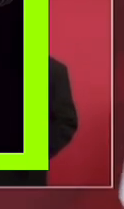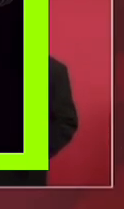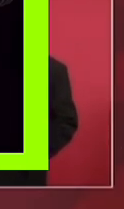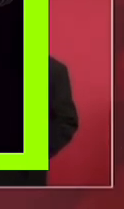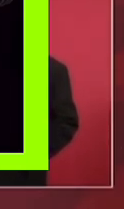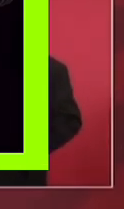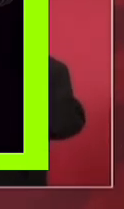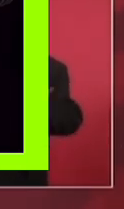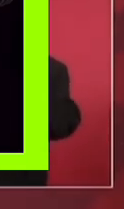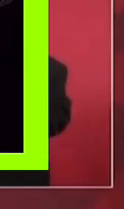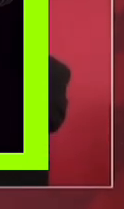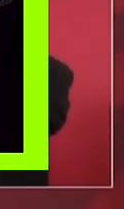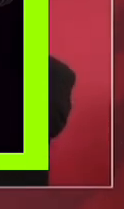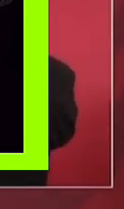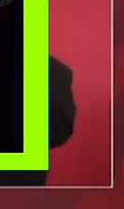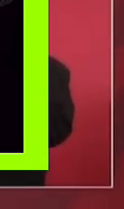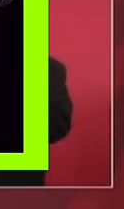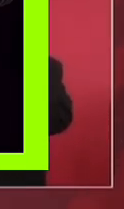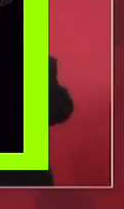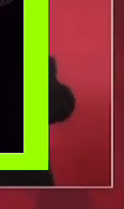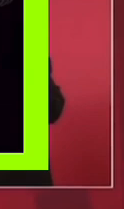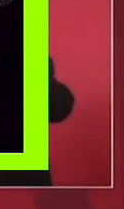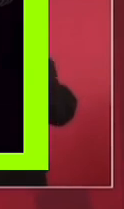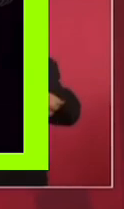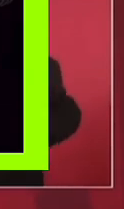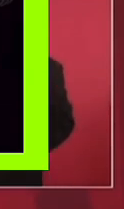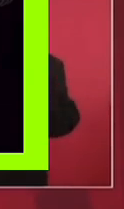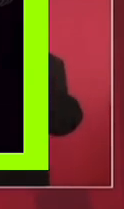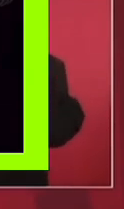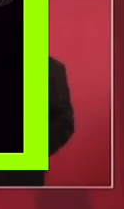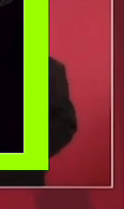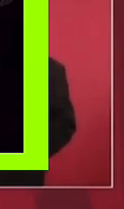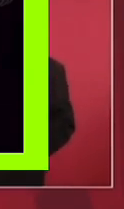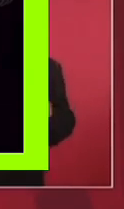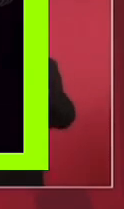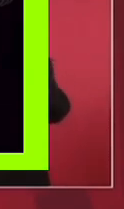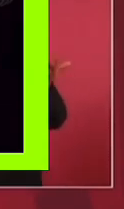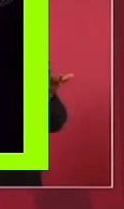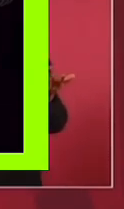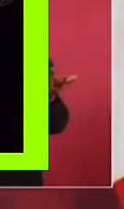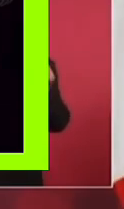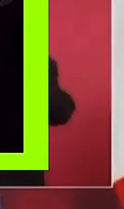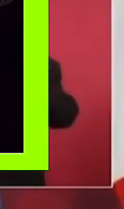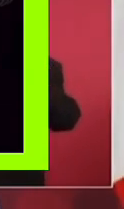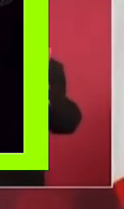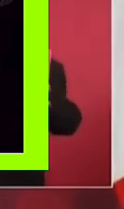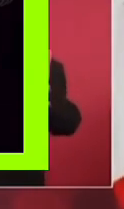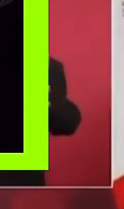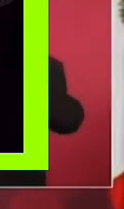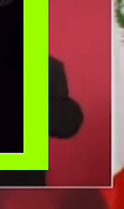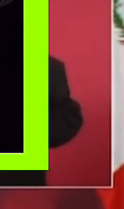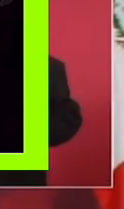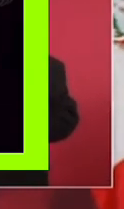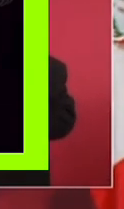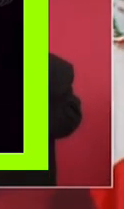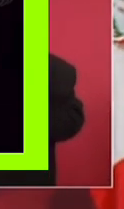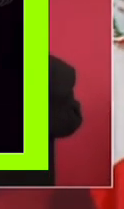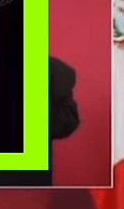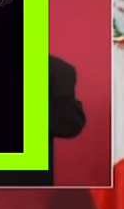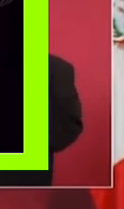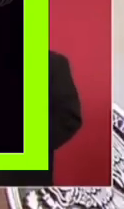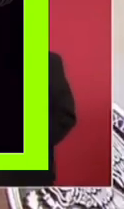corcholata, pues ya la están empezando a quemar. Con eso de que la Laida Sansores en su programa del Jaguar va a sacar videos